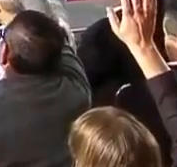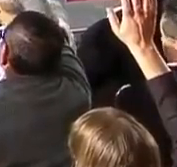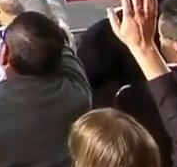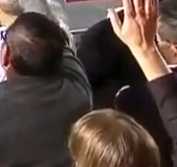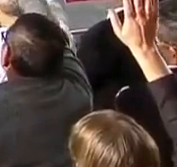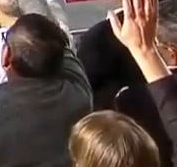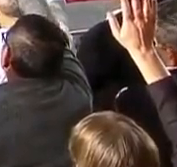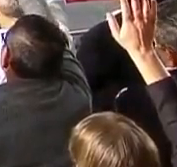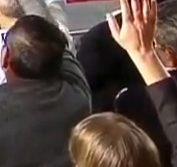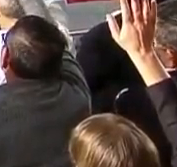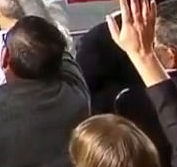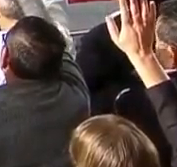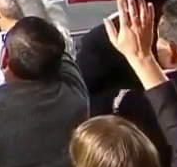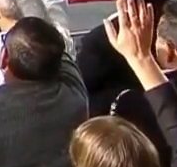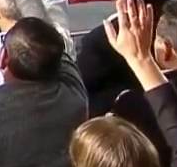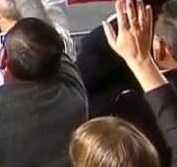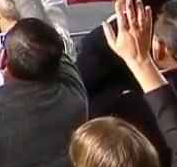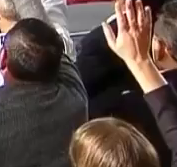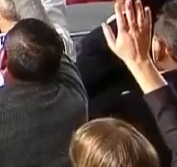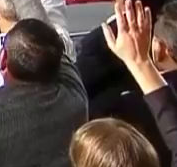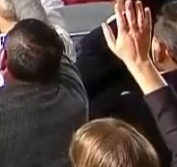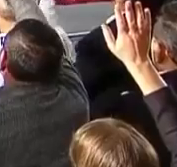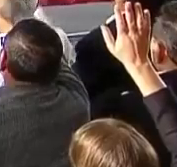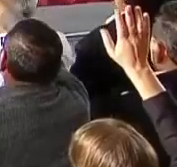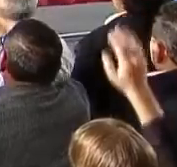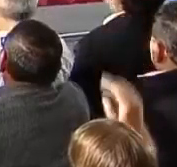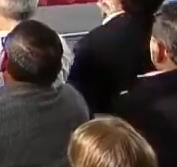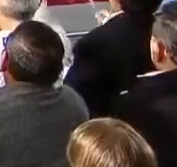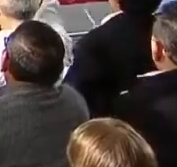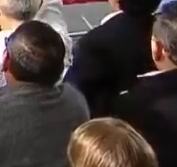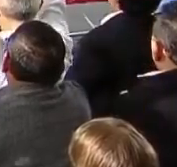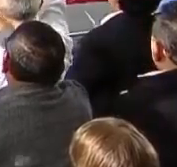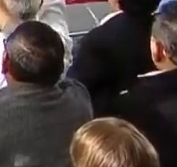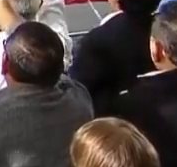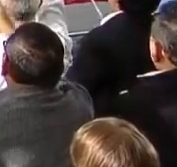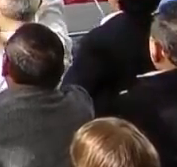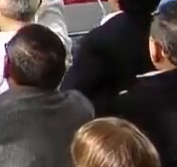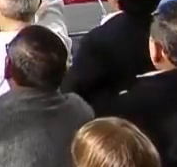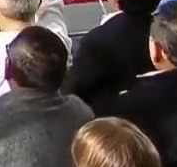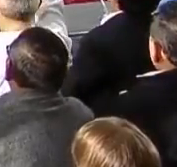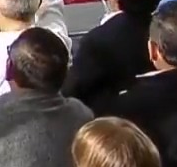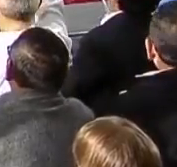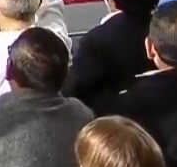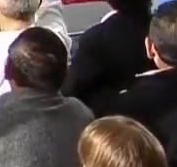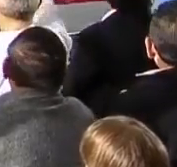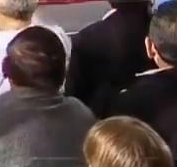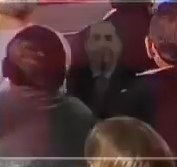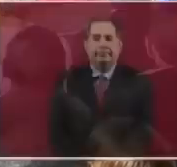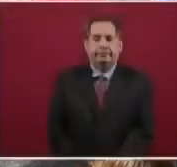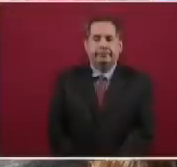que aquí y allá por qué tengo un sesgo a la izquierda